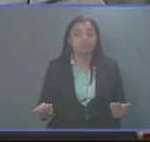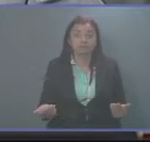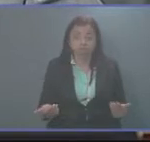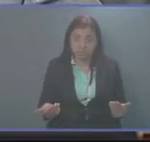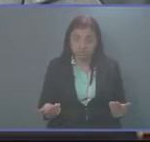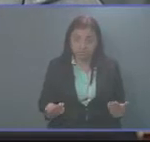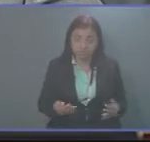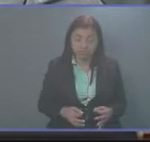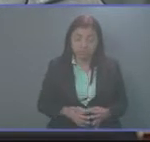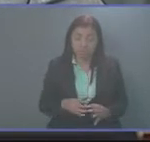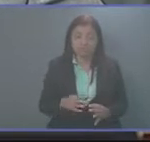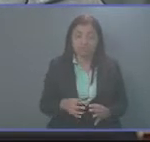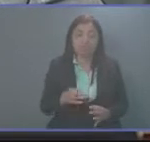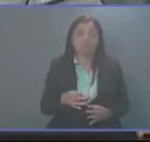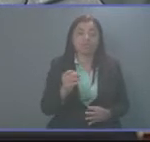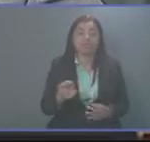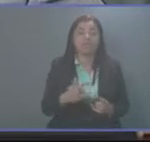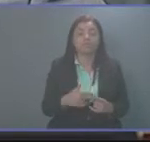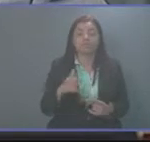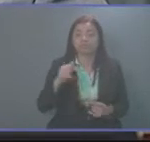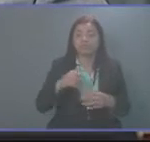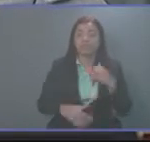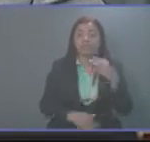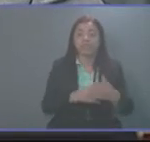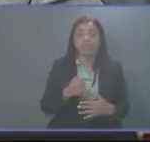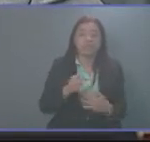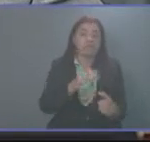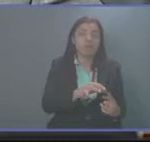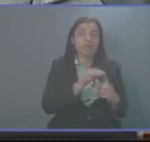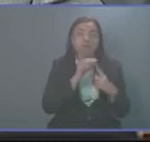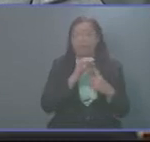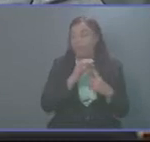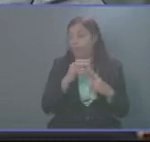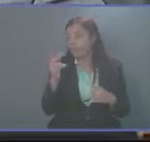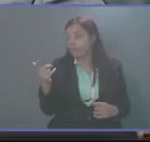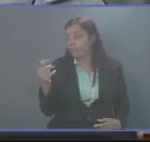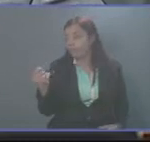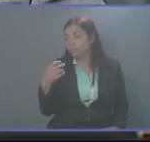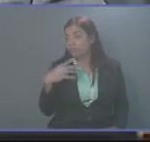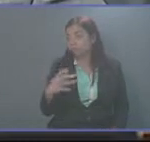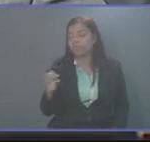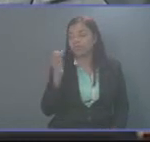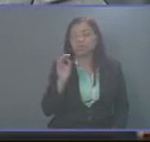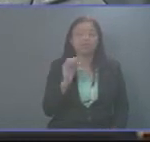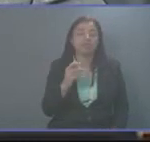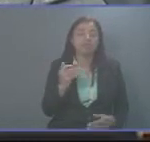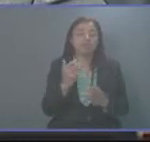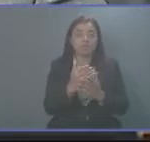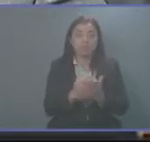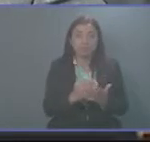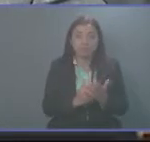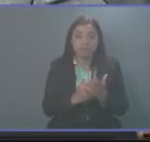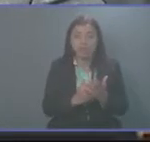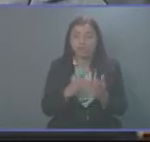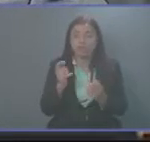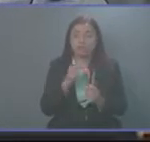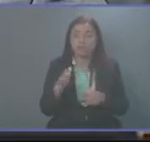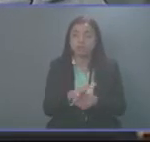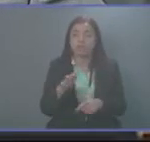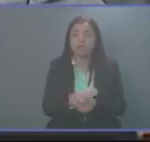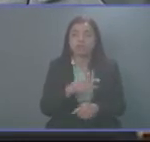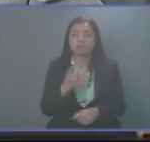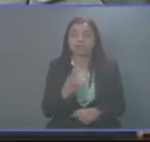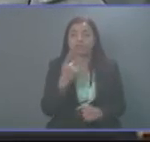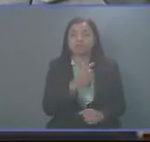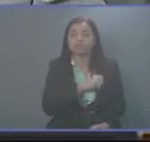hacer un mal procedimiento y escoger una persona que a lo mejor, como digo, no llena los requisitos para ocupar un cargo